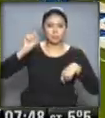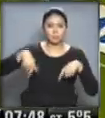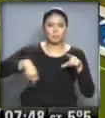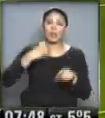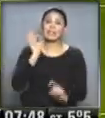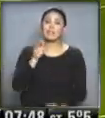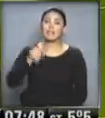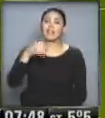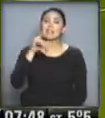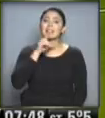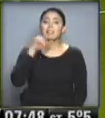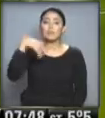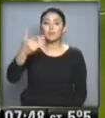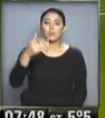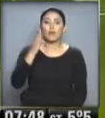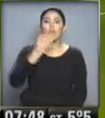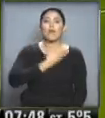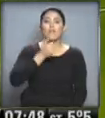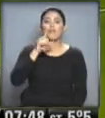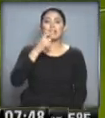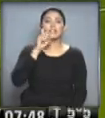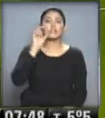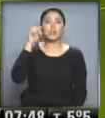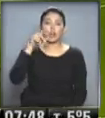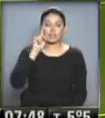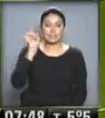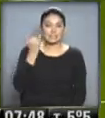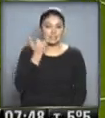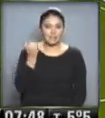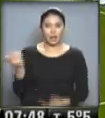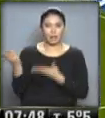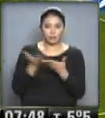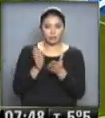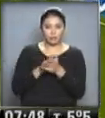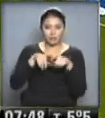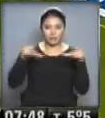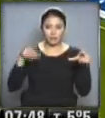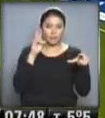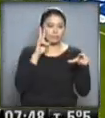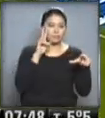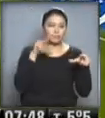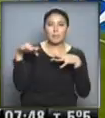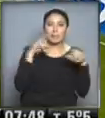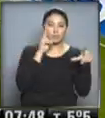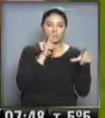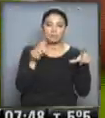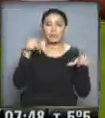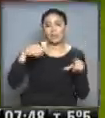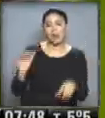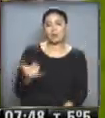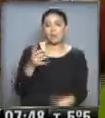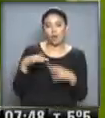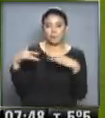Falcioni será el próximo técnico. Ya estuvo su ayudante de campo, Sanguinetti, observando el partido. Y acá el mejor partido